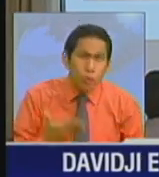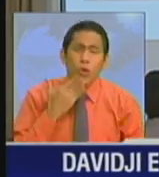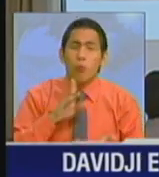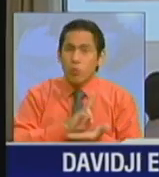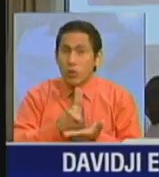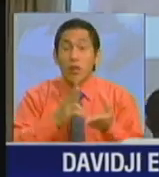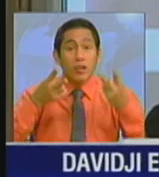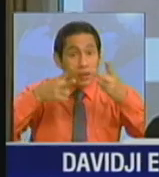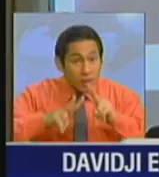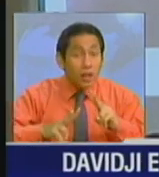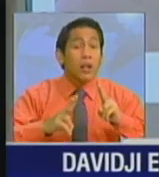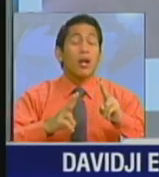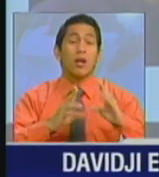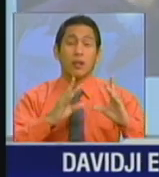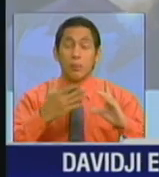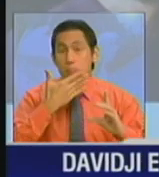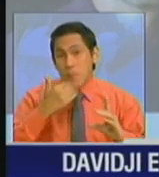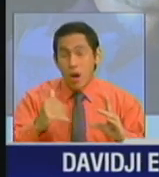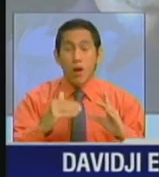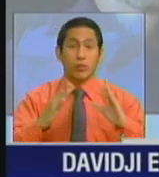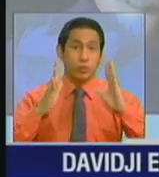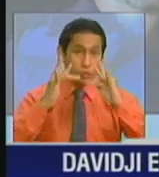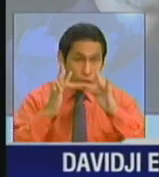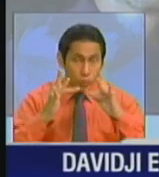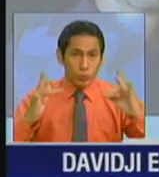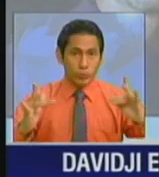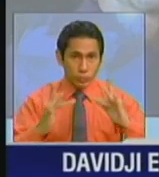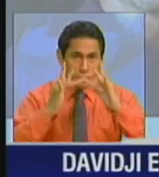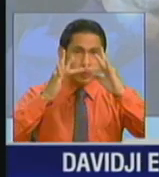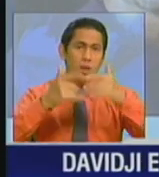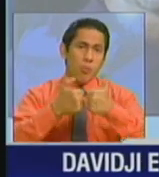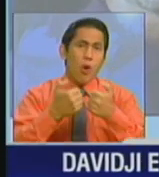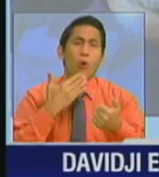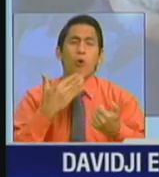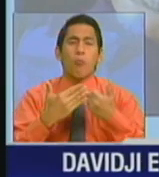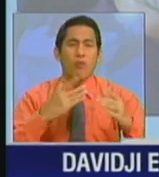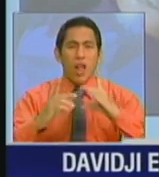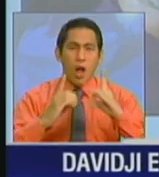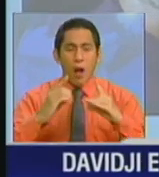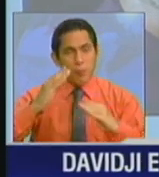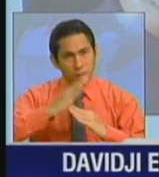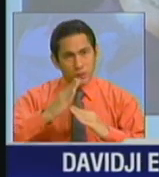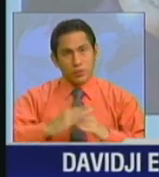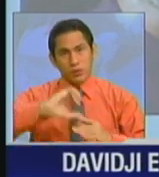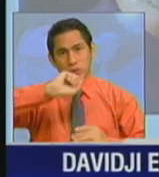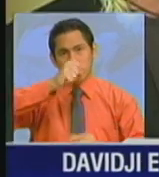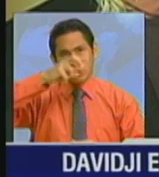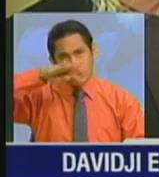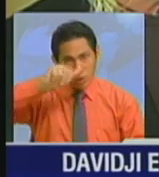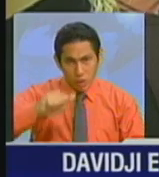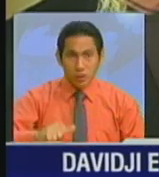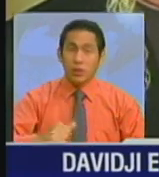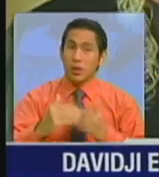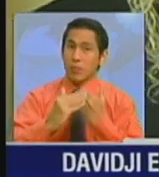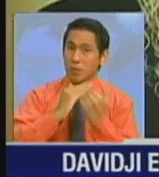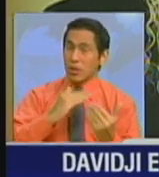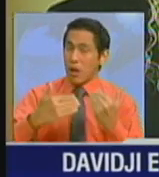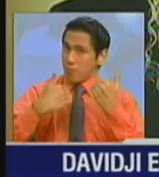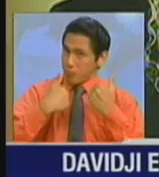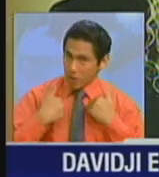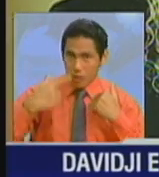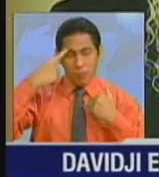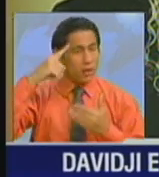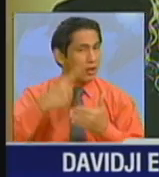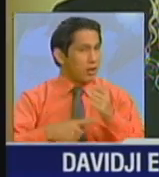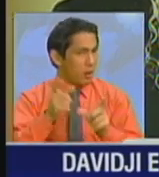las relaciones en pareja. La Fundación Holística Ecuatoriana es dirigida por la directora, que es Sonia Valverde, y ella me invitó para que